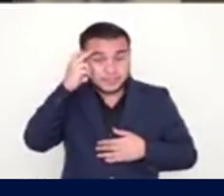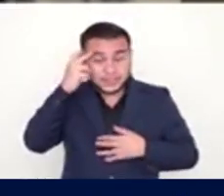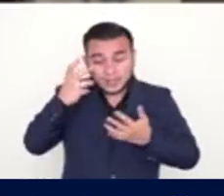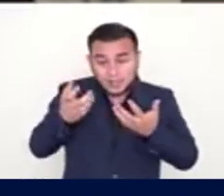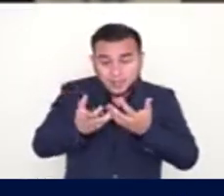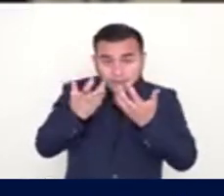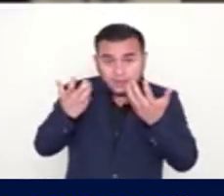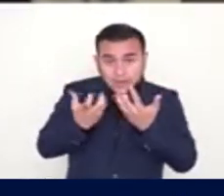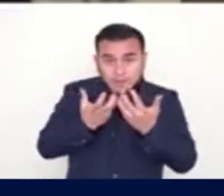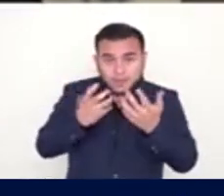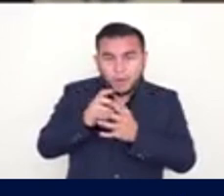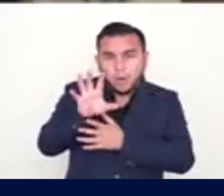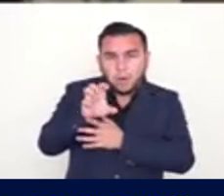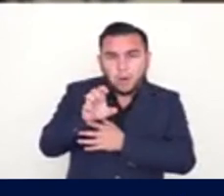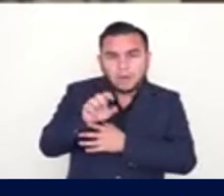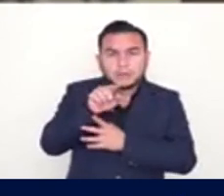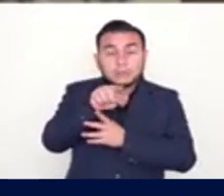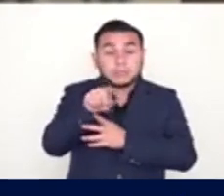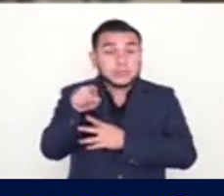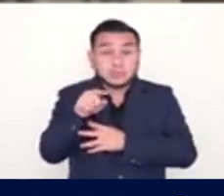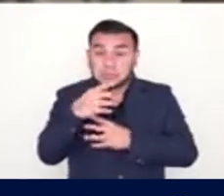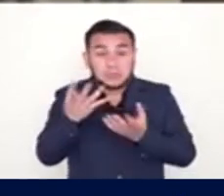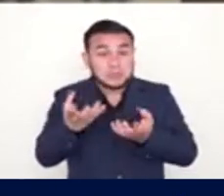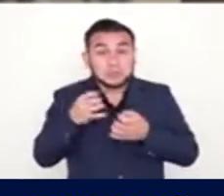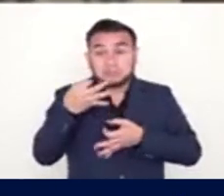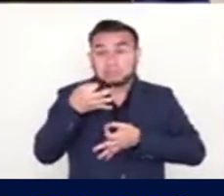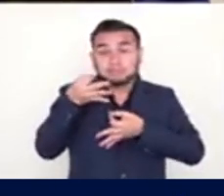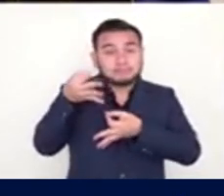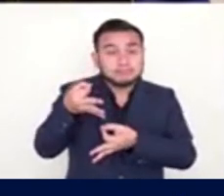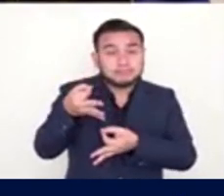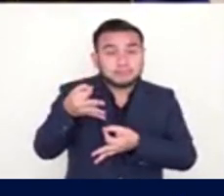investigación de lavado de dinero y evasión fiscal y ni siquiera quieren entregar los documentos.